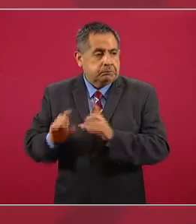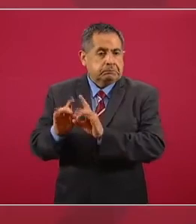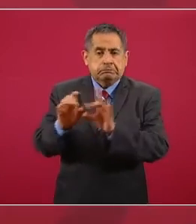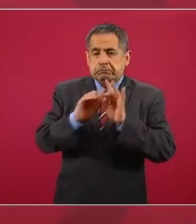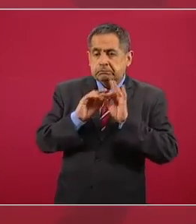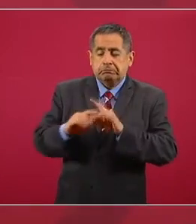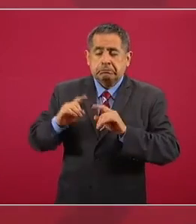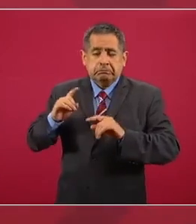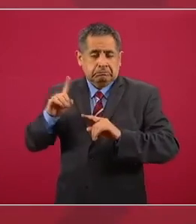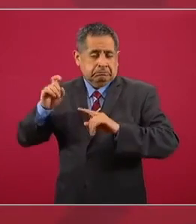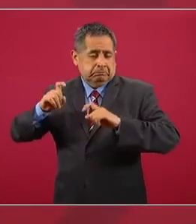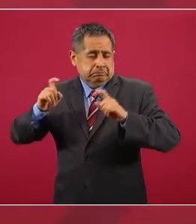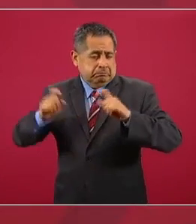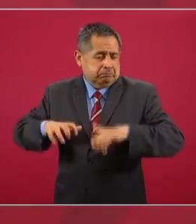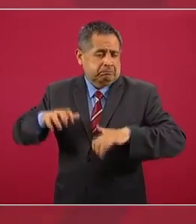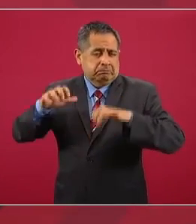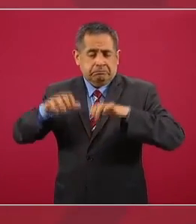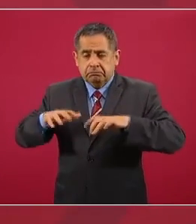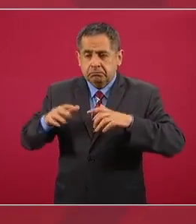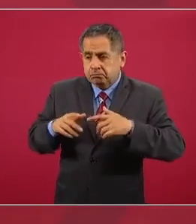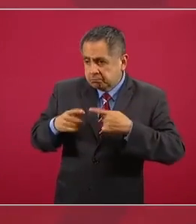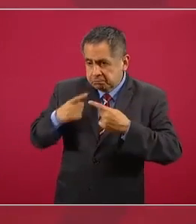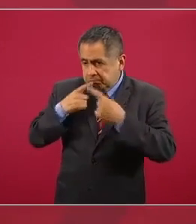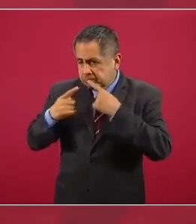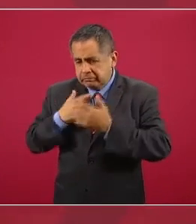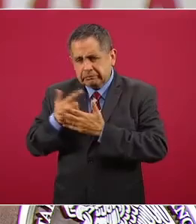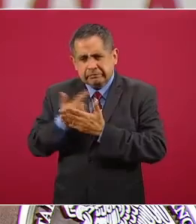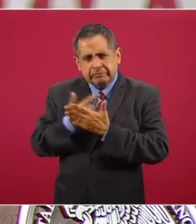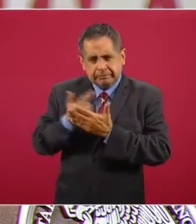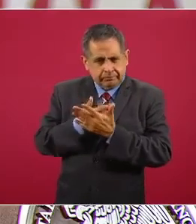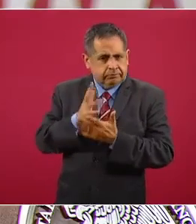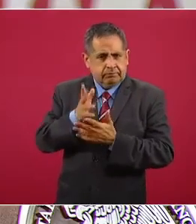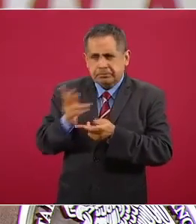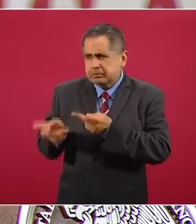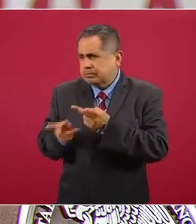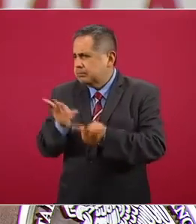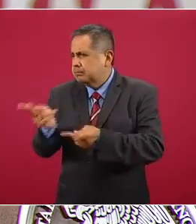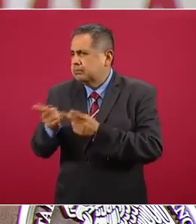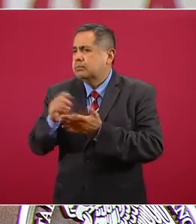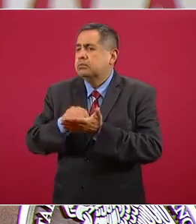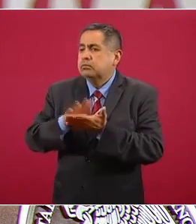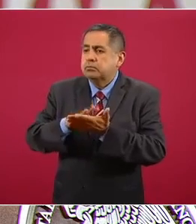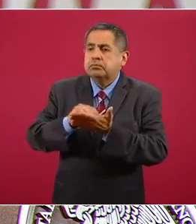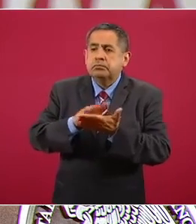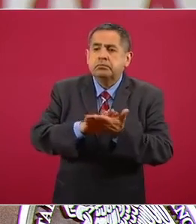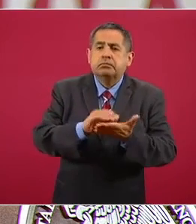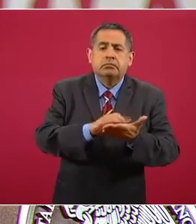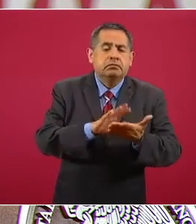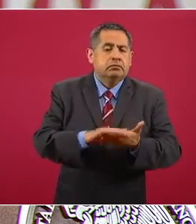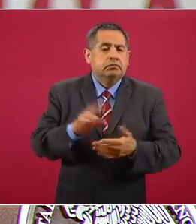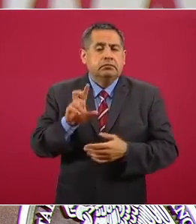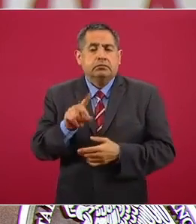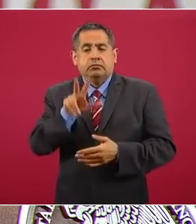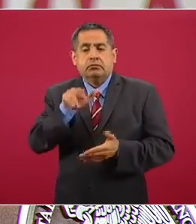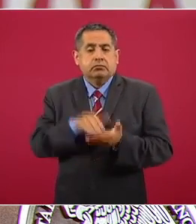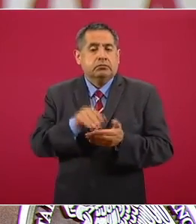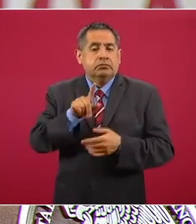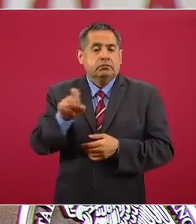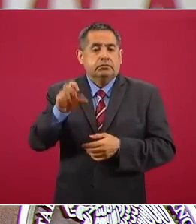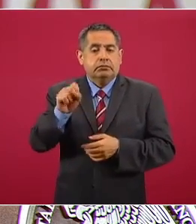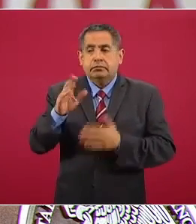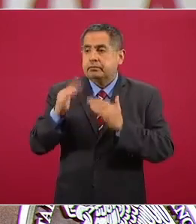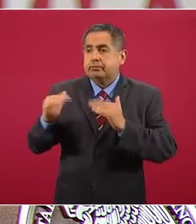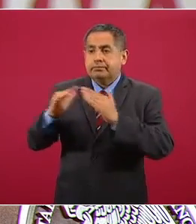dos fenómenos y empezamos un censo. Se censaron 38.160 viviendas que